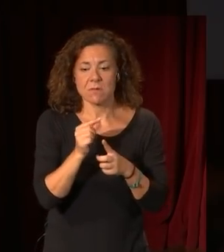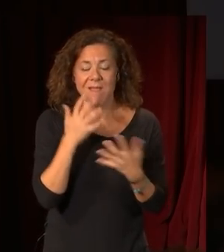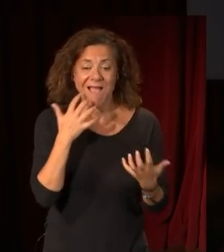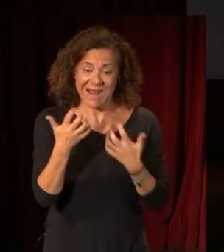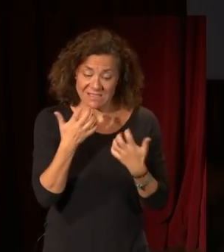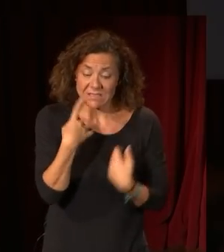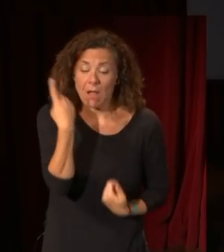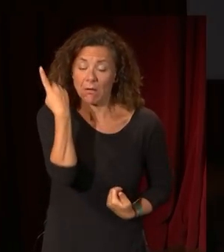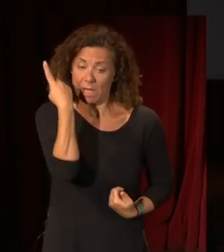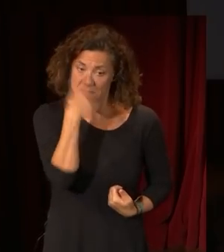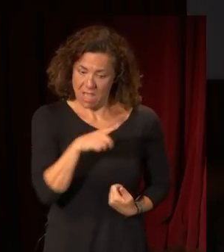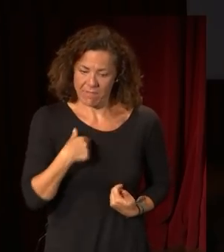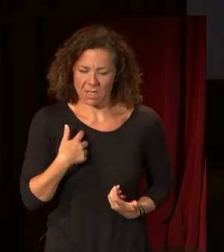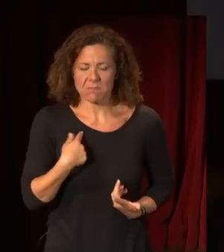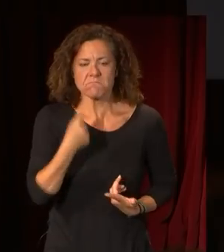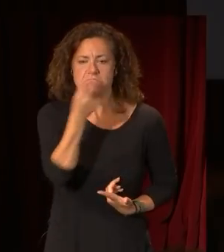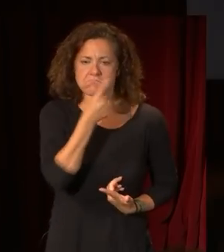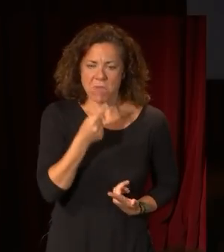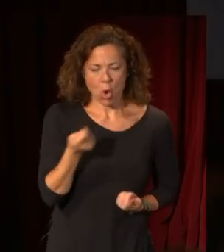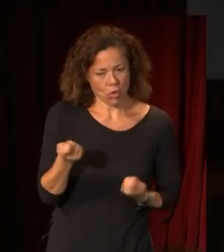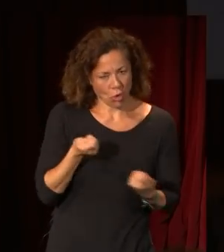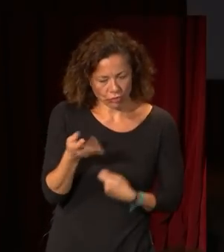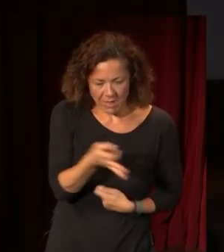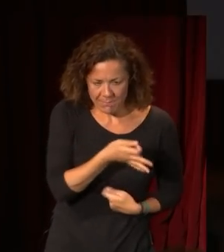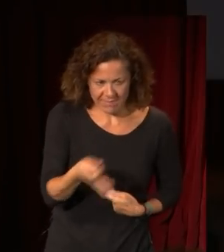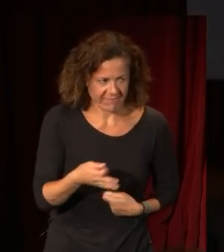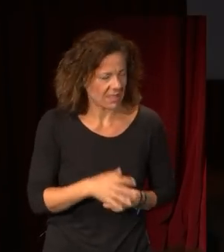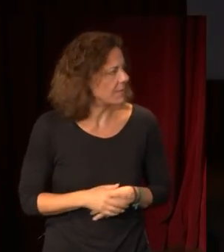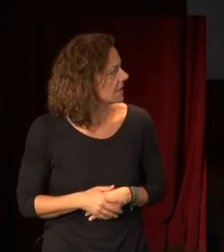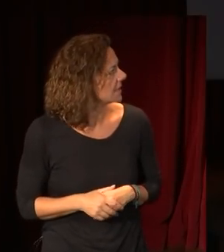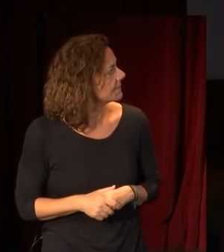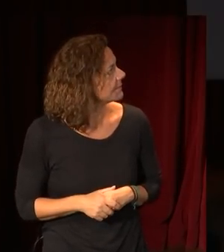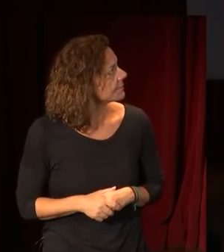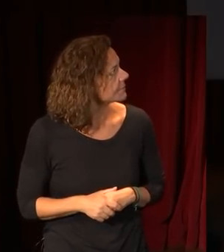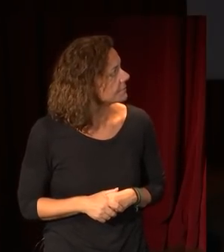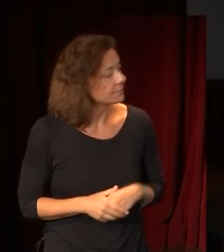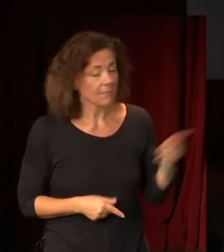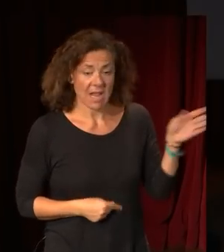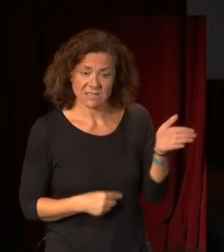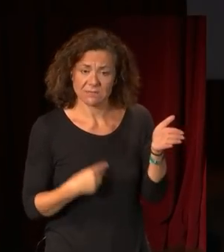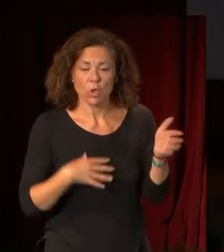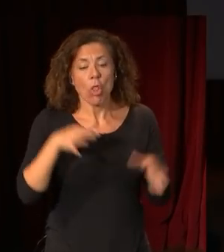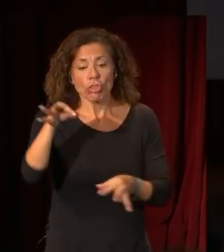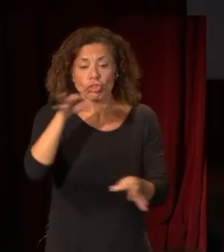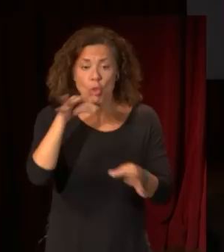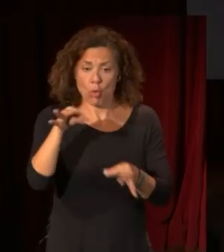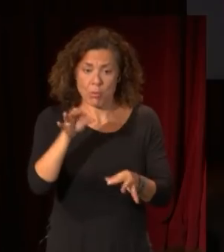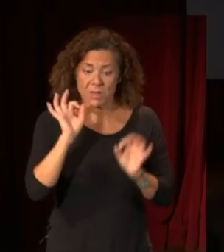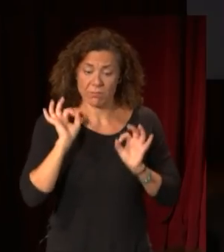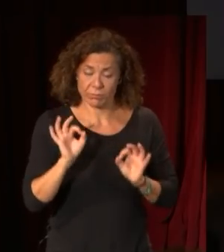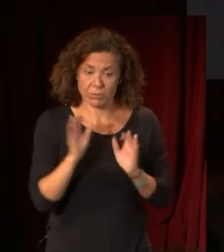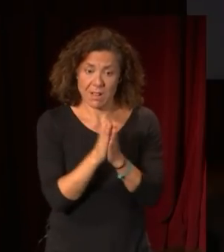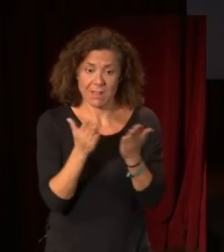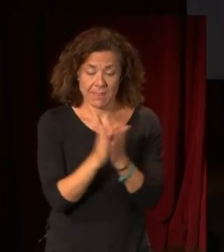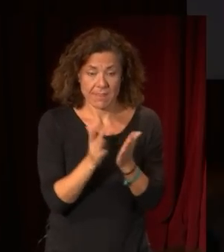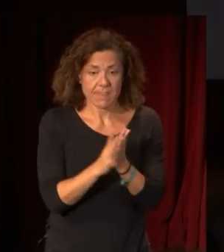consciente de un arte o de un dominio de un arte superior a la mayoría este es un documento precisamente el documento del libro de fábrica